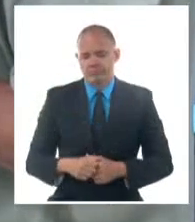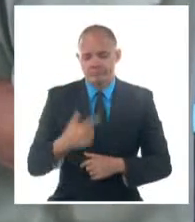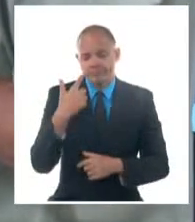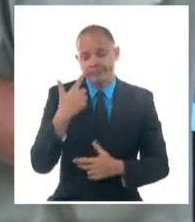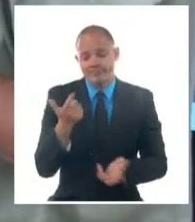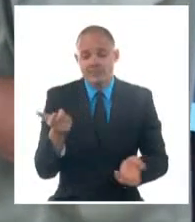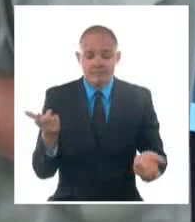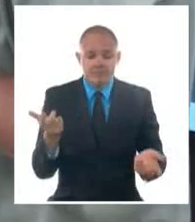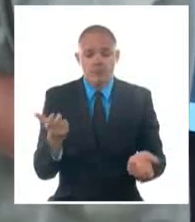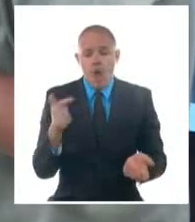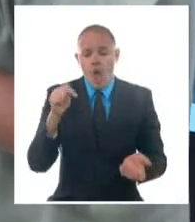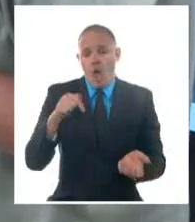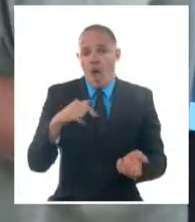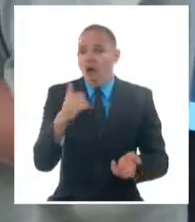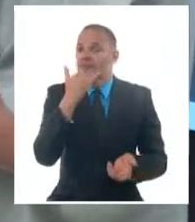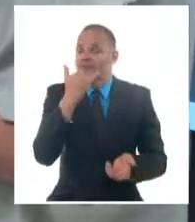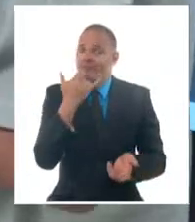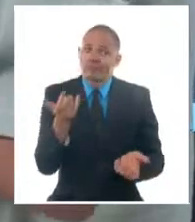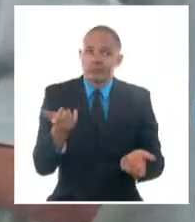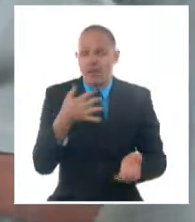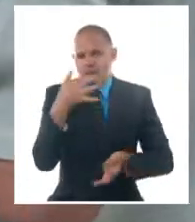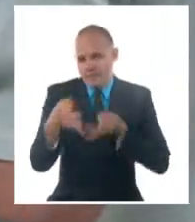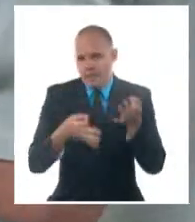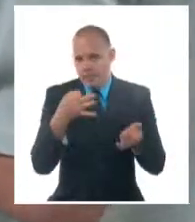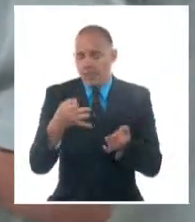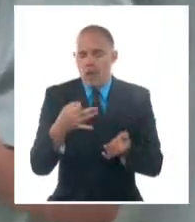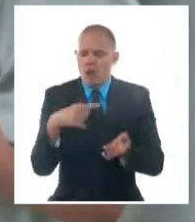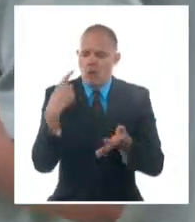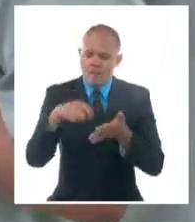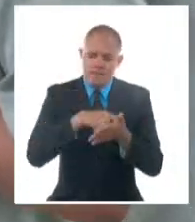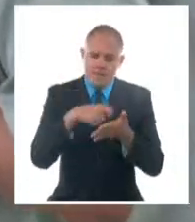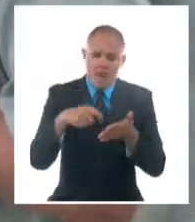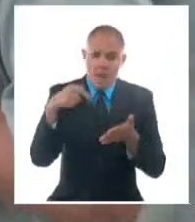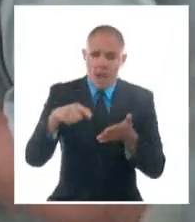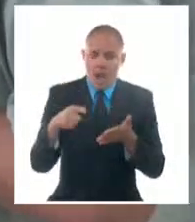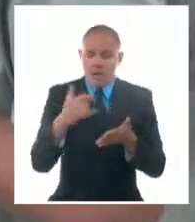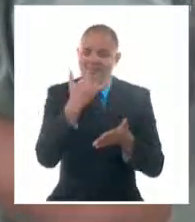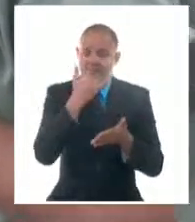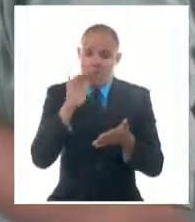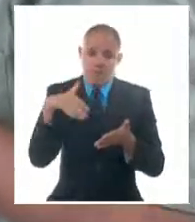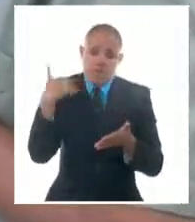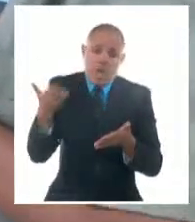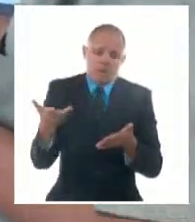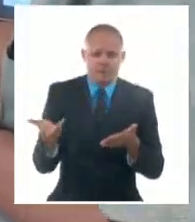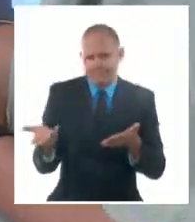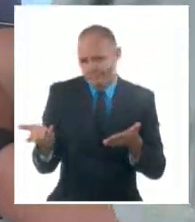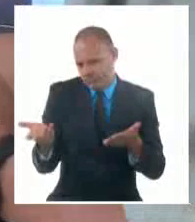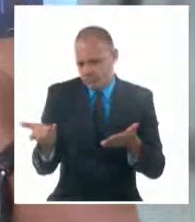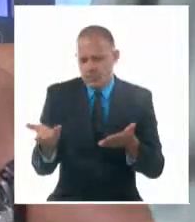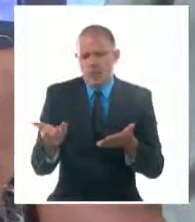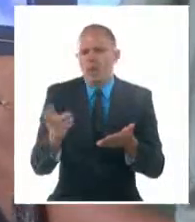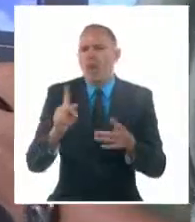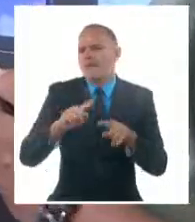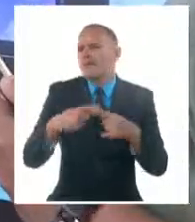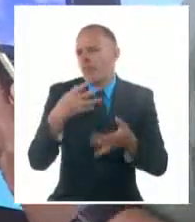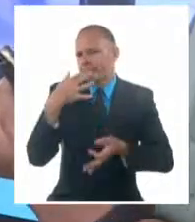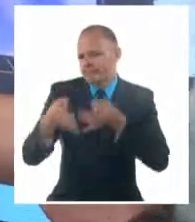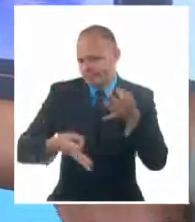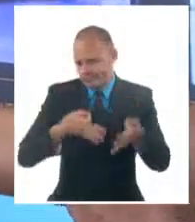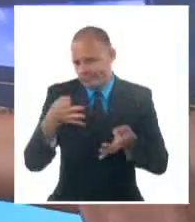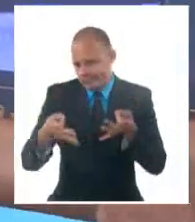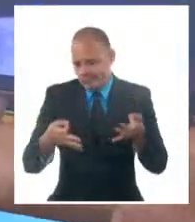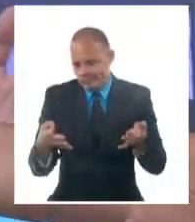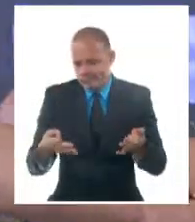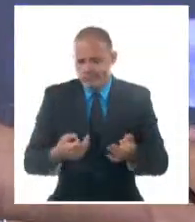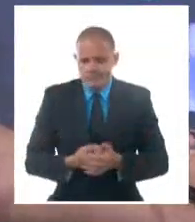afectaciones en el día de hoy han sido superiores a lo que habíamos planificado. Hay varias causas que incidieron en este